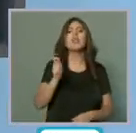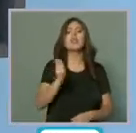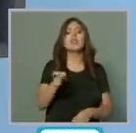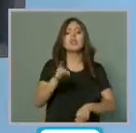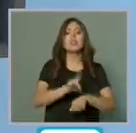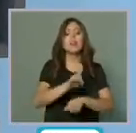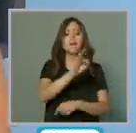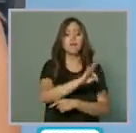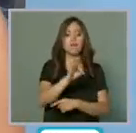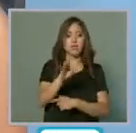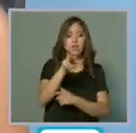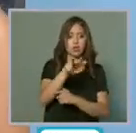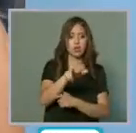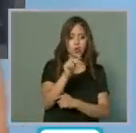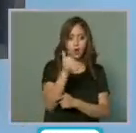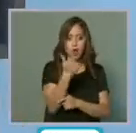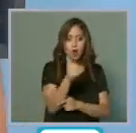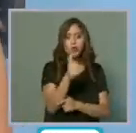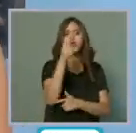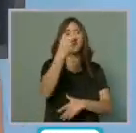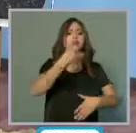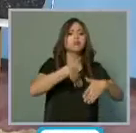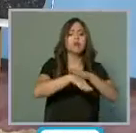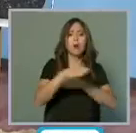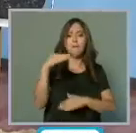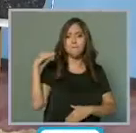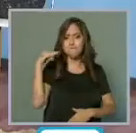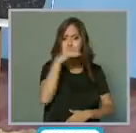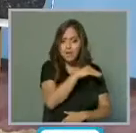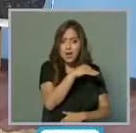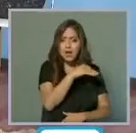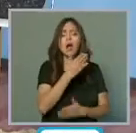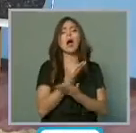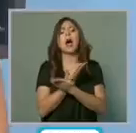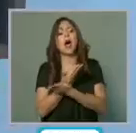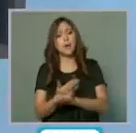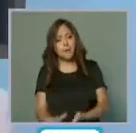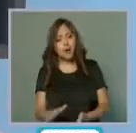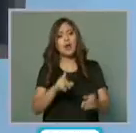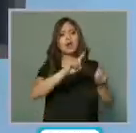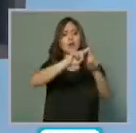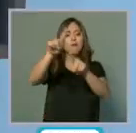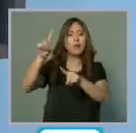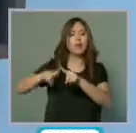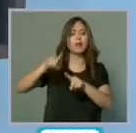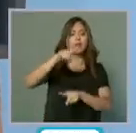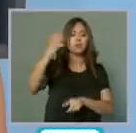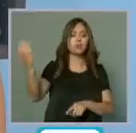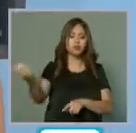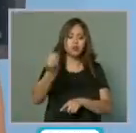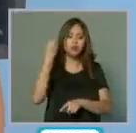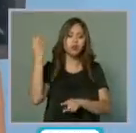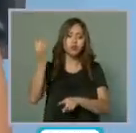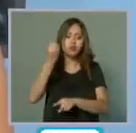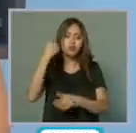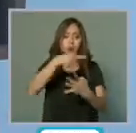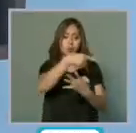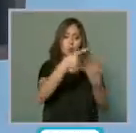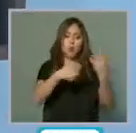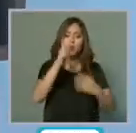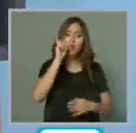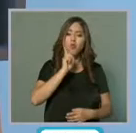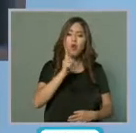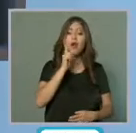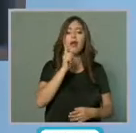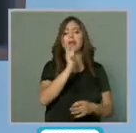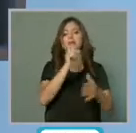18 de agosto, es entrada libre, y lo padre también es que además de los diferentes conversatorios que van a estar dando estas artistas,